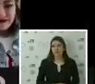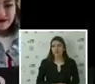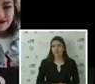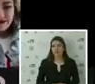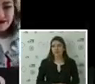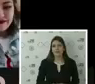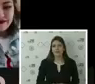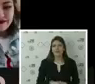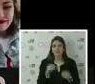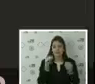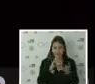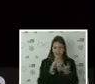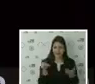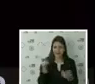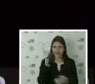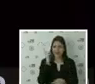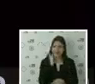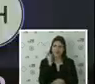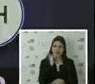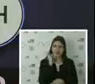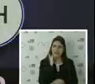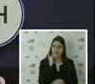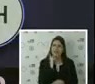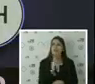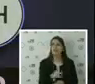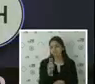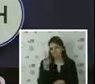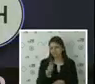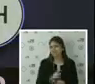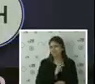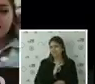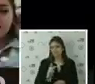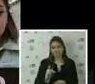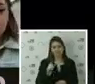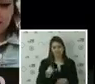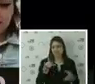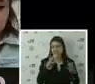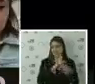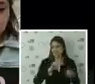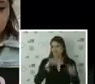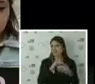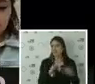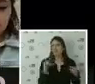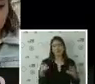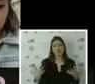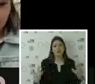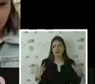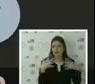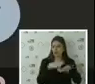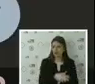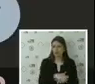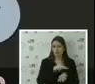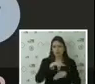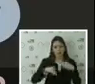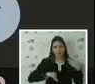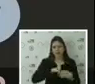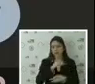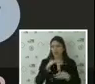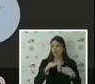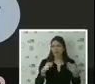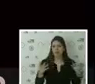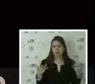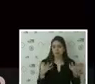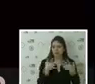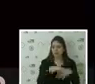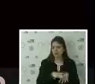Diputada, muchas gracias por sus reflexiones. Sin duda, coincido con lo que plantea, que es un trabajo conjunto de las diferentes autoridades y